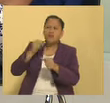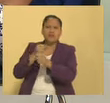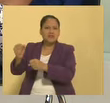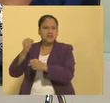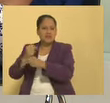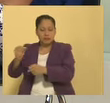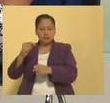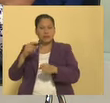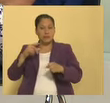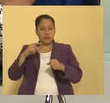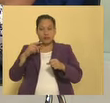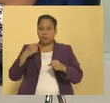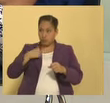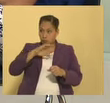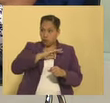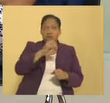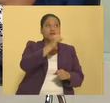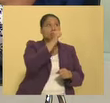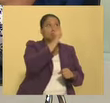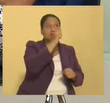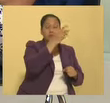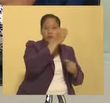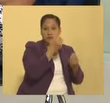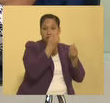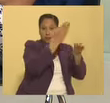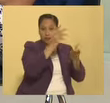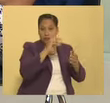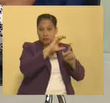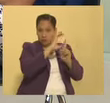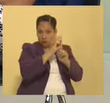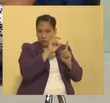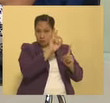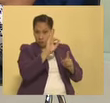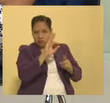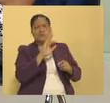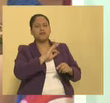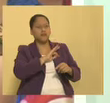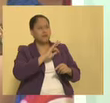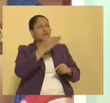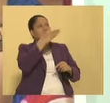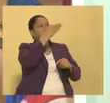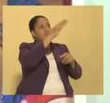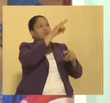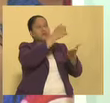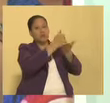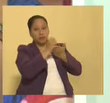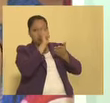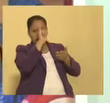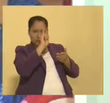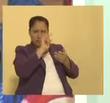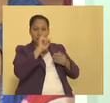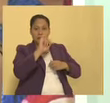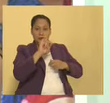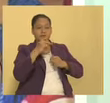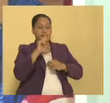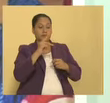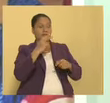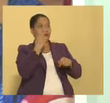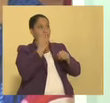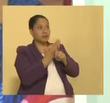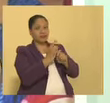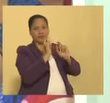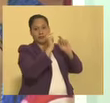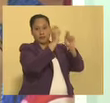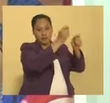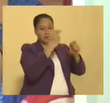siendo maltratado, ¿yo puedo llamar a la Comisión Nacional de Derechos Humanos? Puedes llamarle y te puede dar la asesoría. Sin embargo, no es competente porque